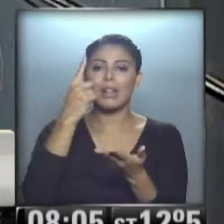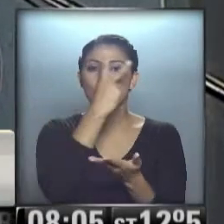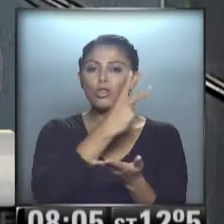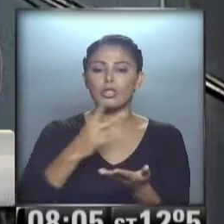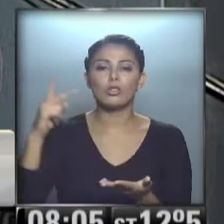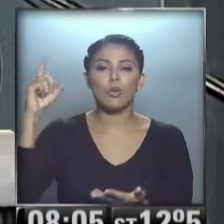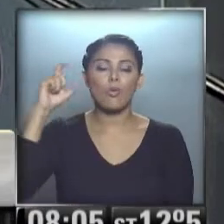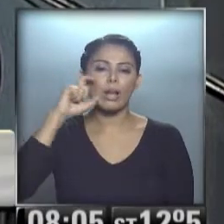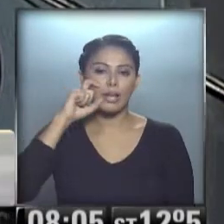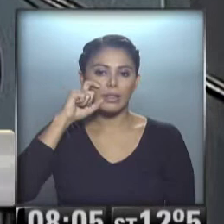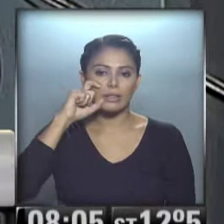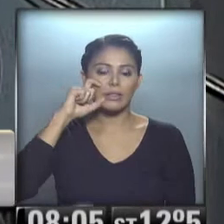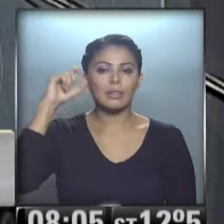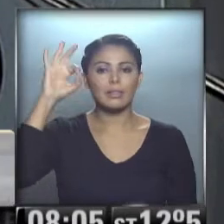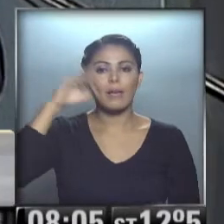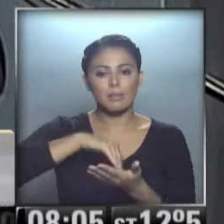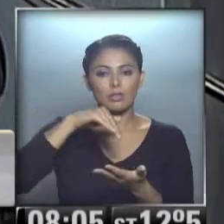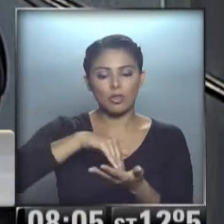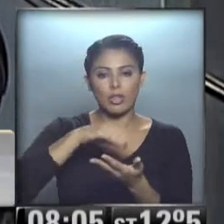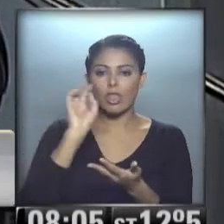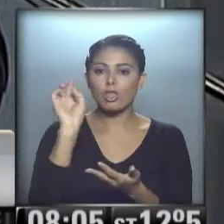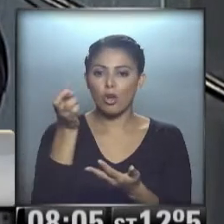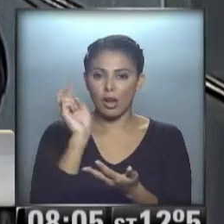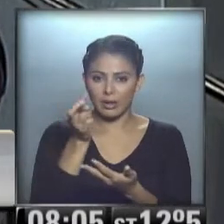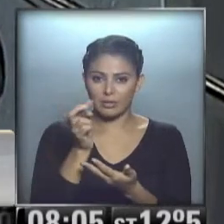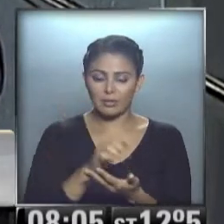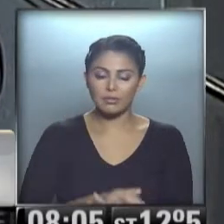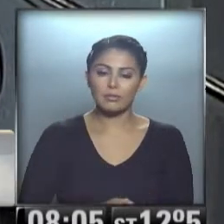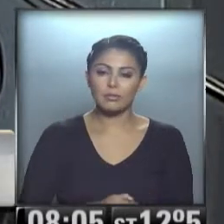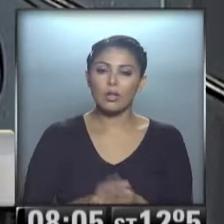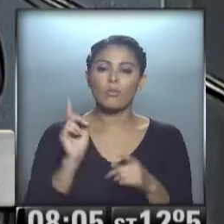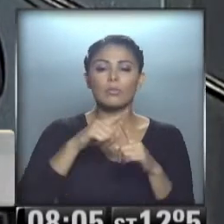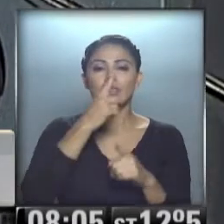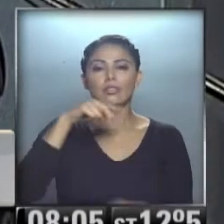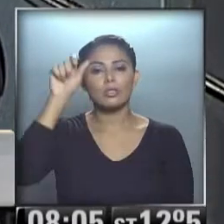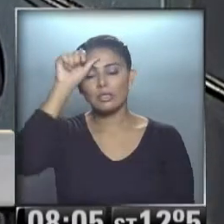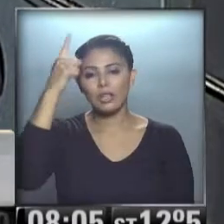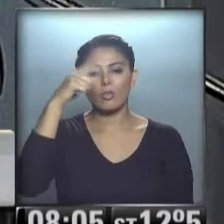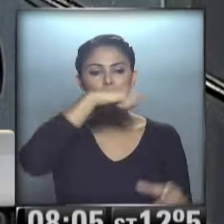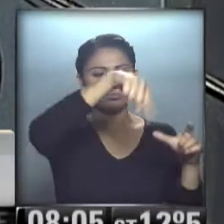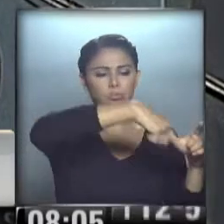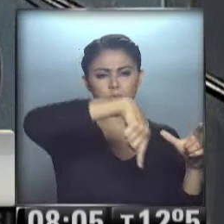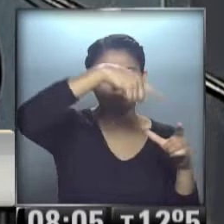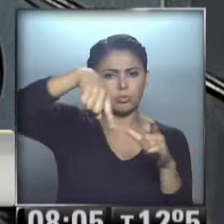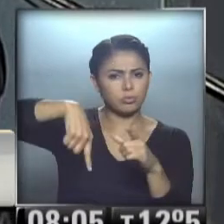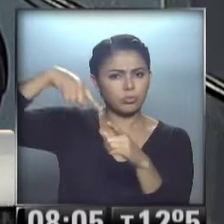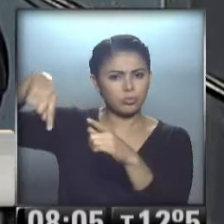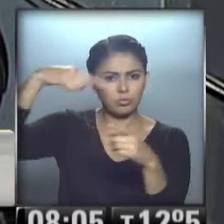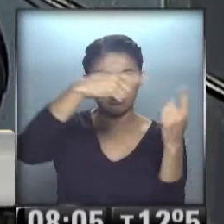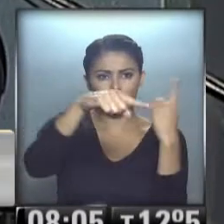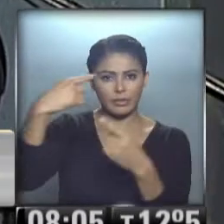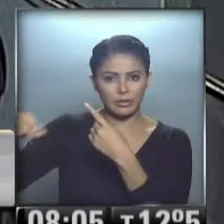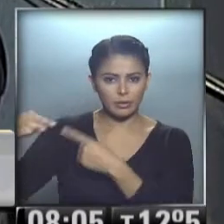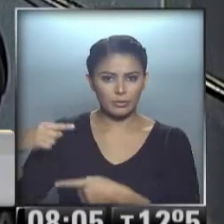1.240 millones de dólares a través de 161 pozos exploratorios.